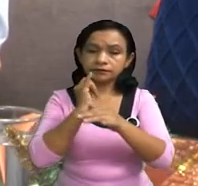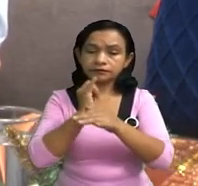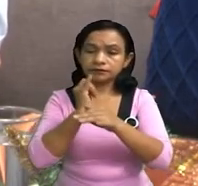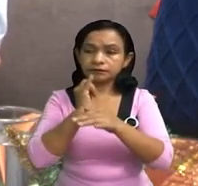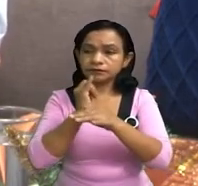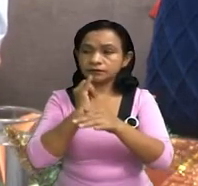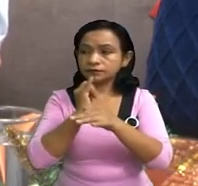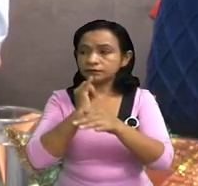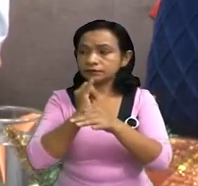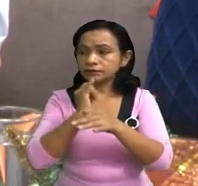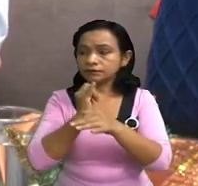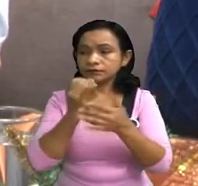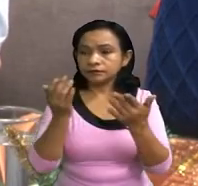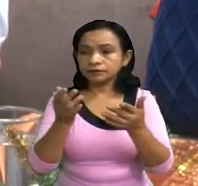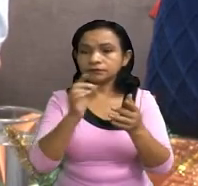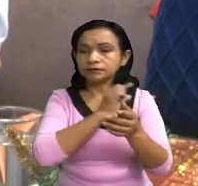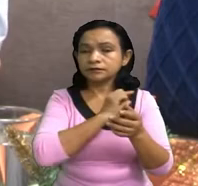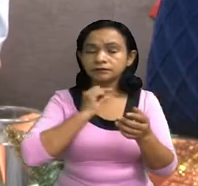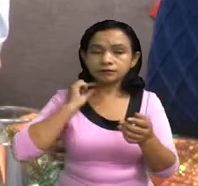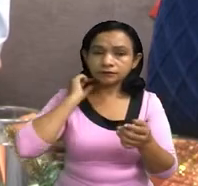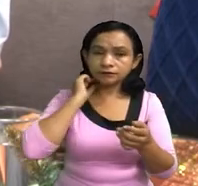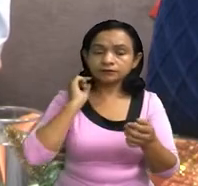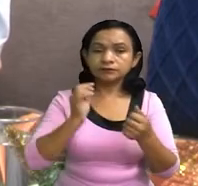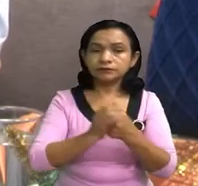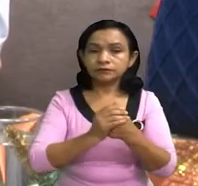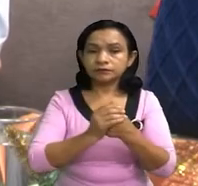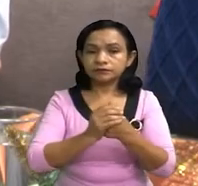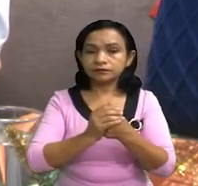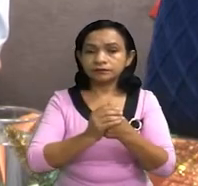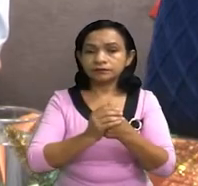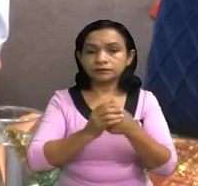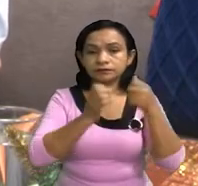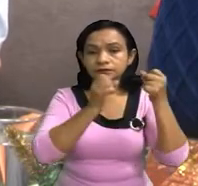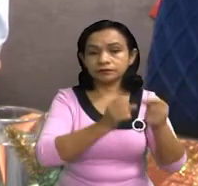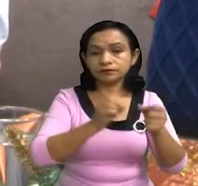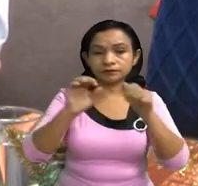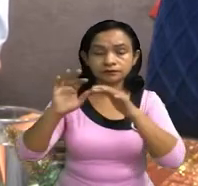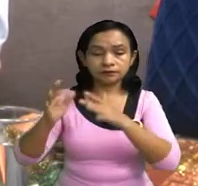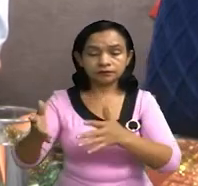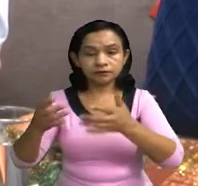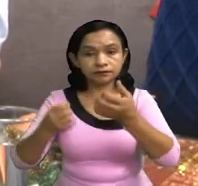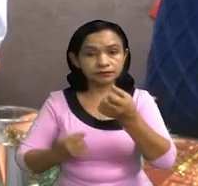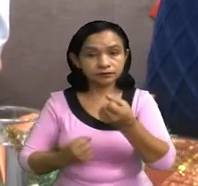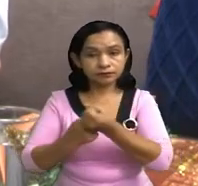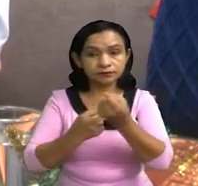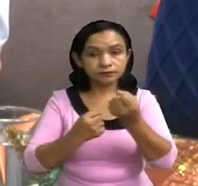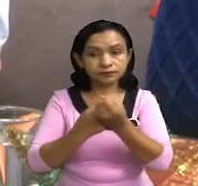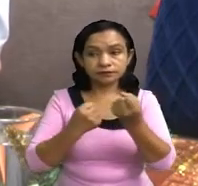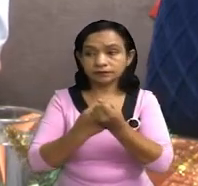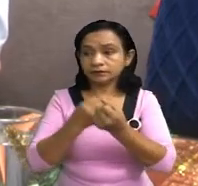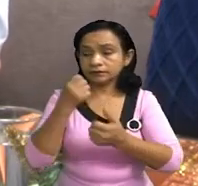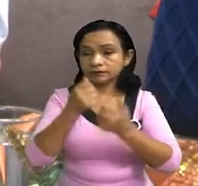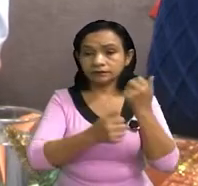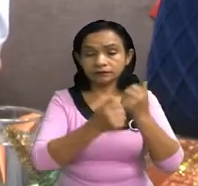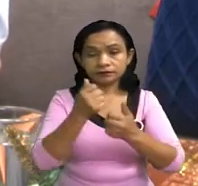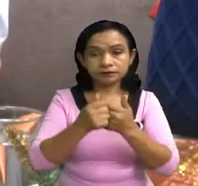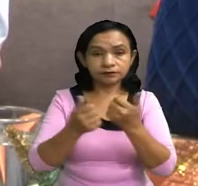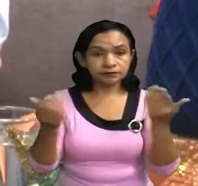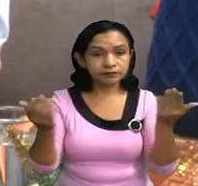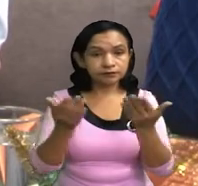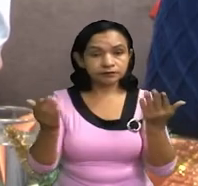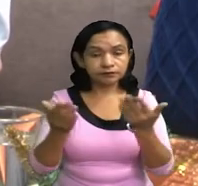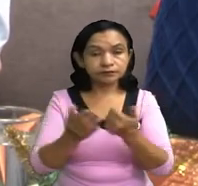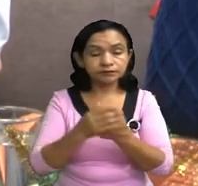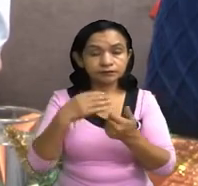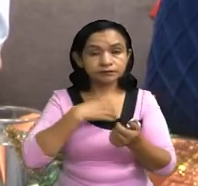Católica, a los sacerdotes y a los religiosos y religiosas que han apoyado esa destrucción de